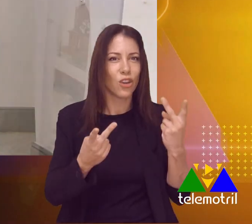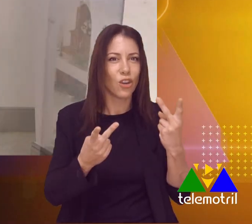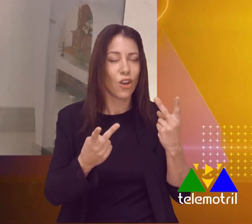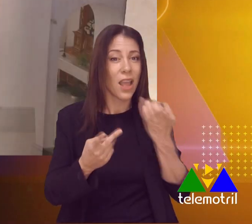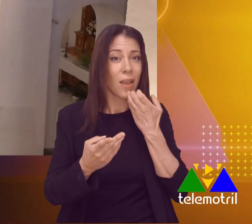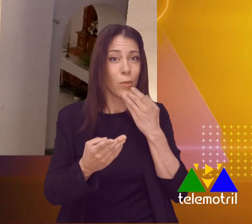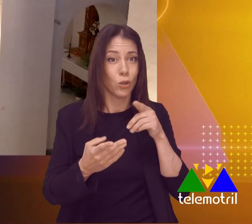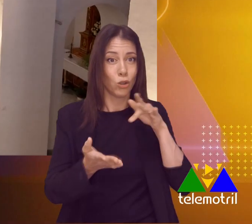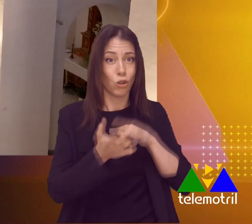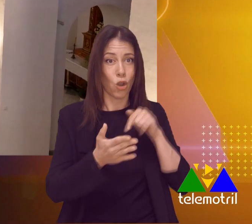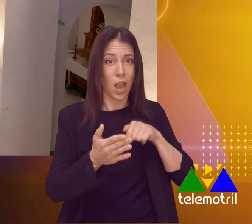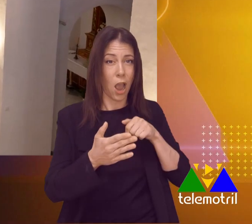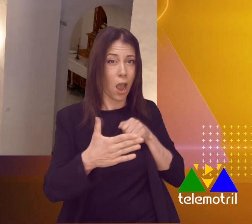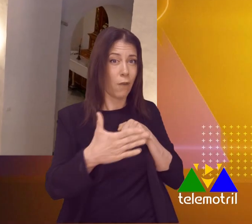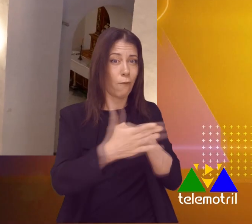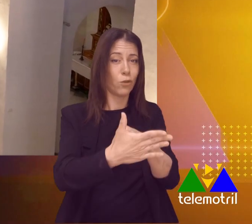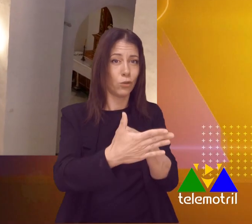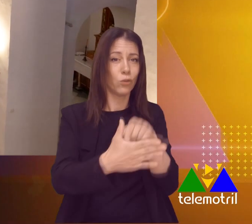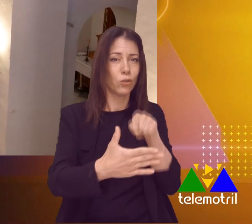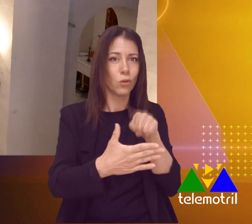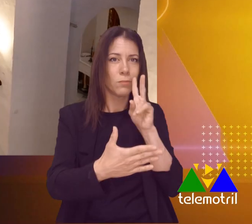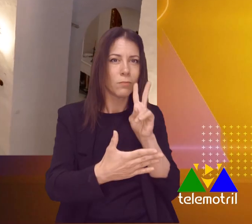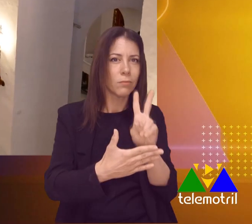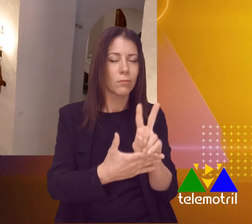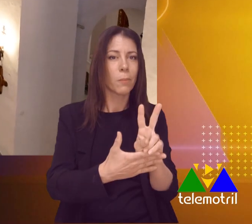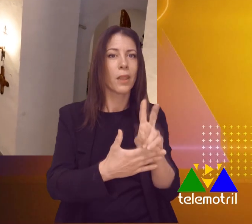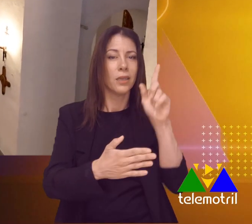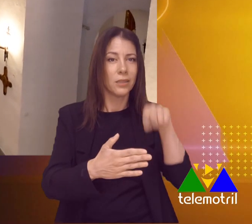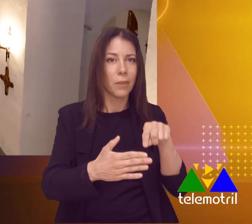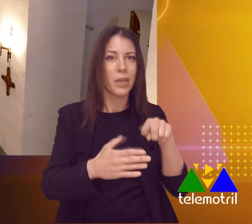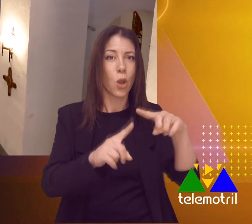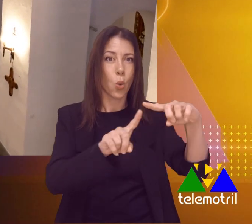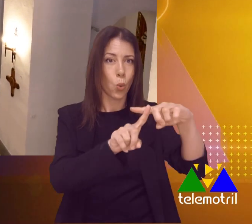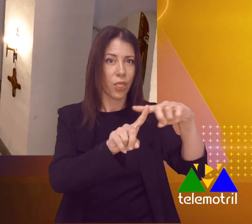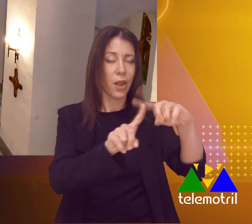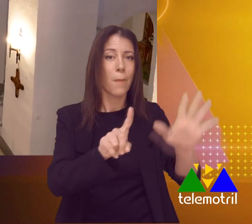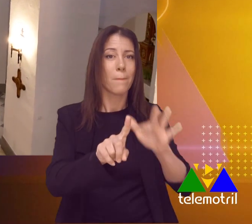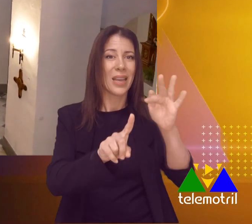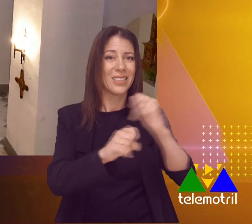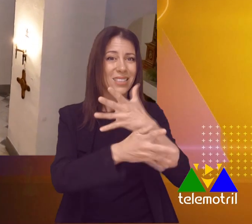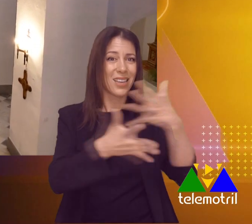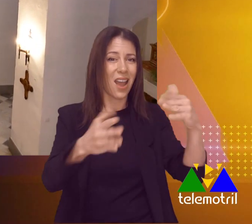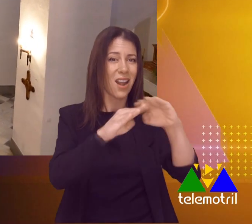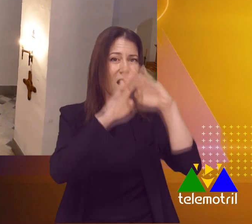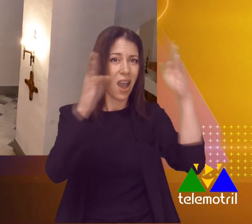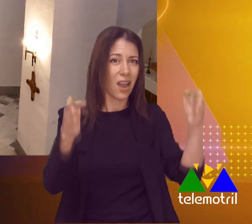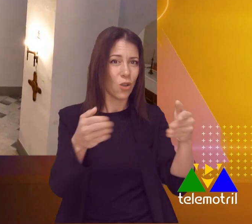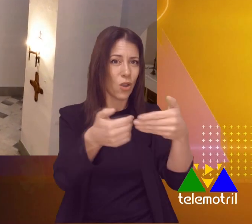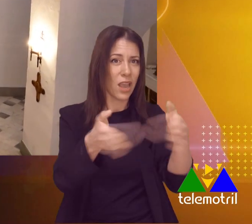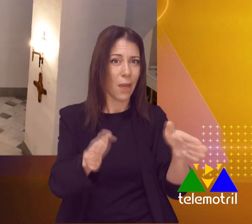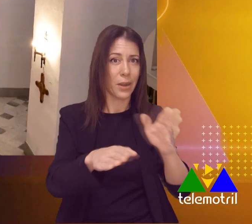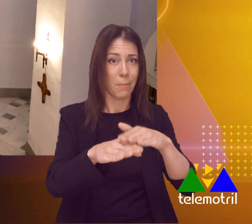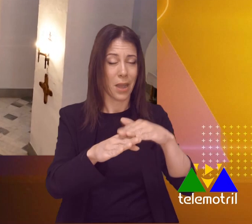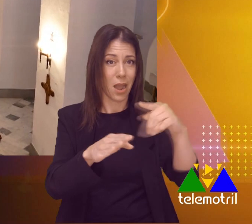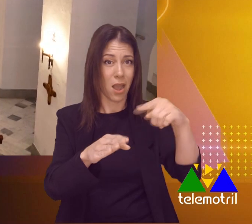el fondo hacia el crucero, de manera que el crucero y por supuesto el gran arco que abre para el